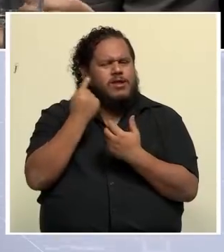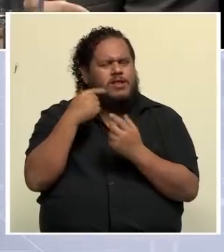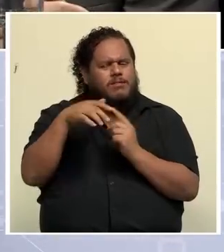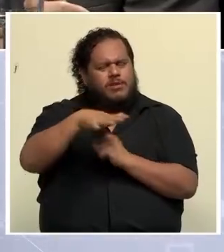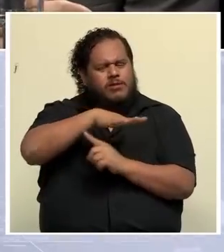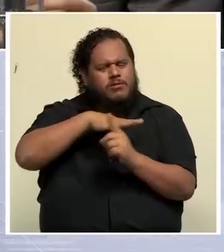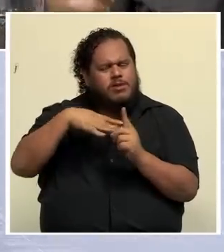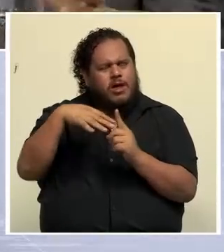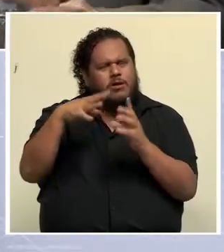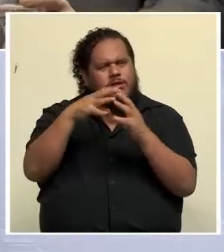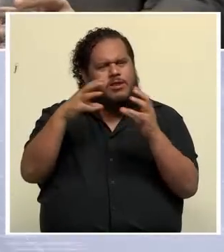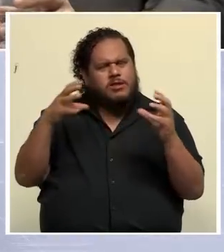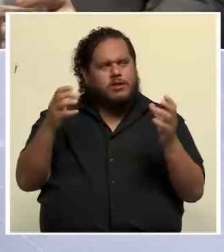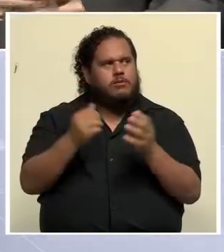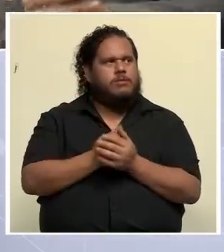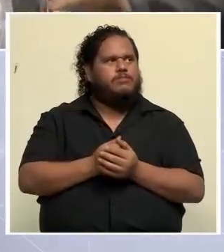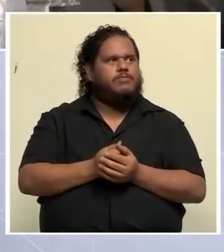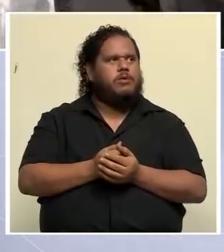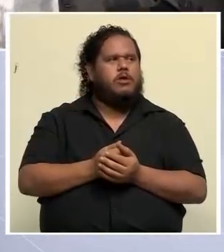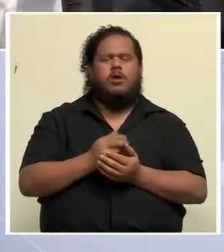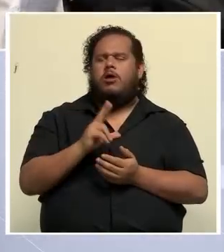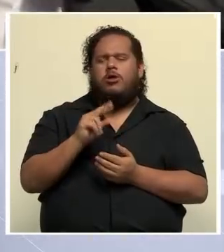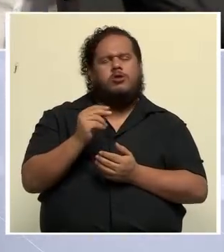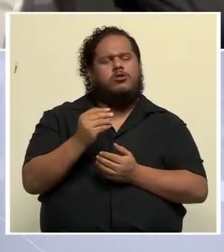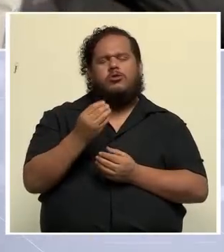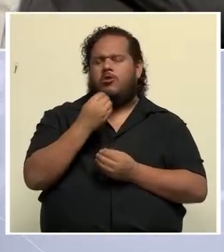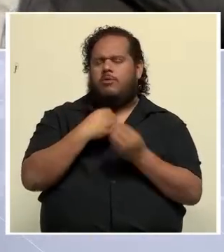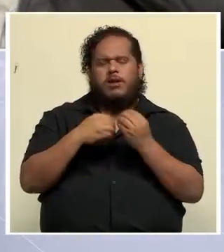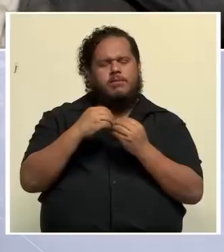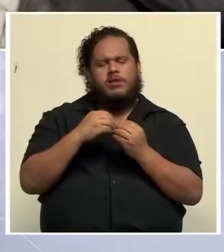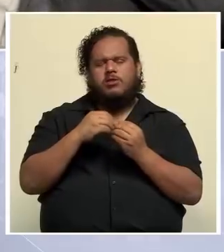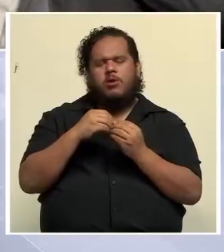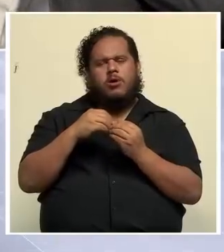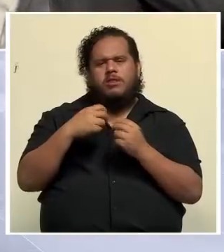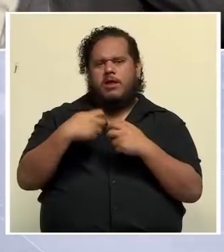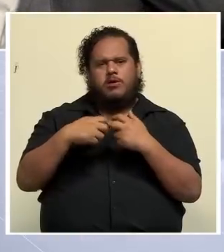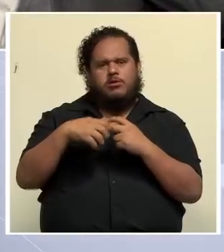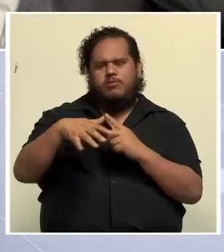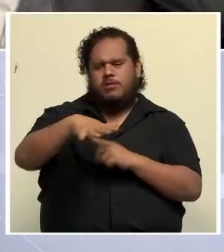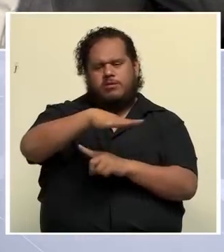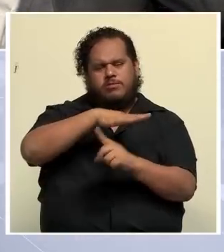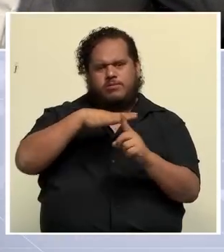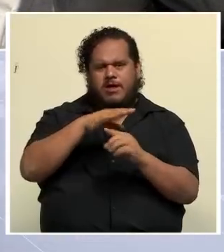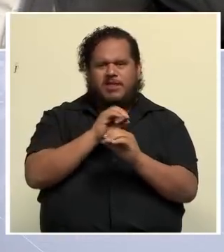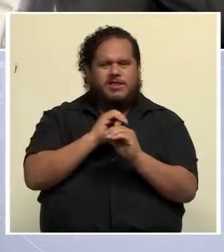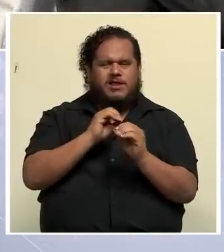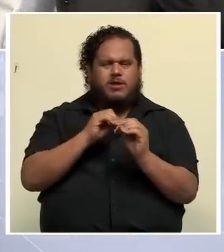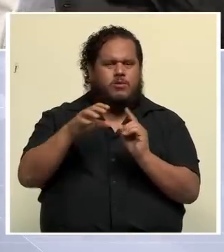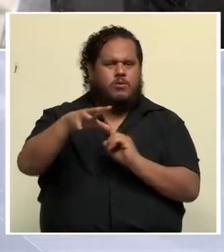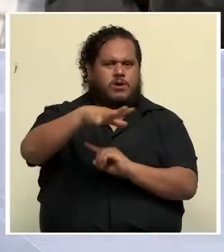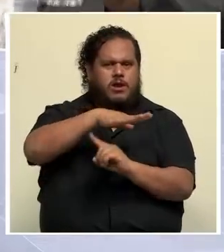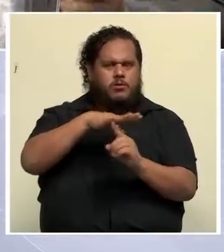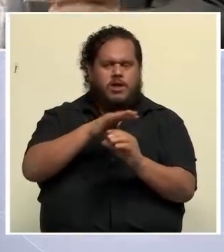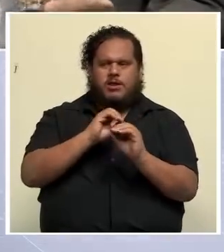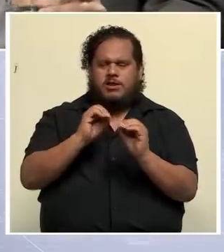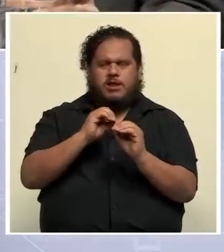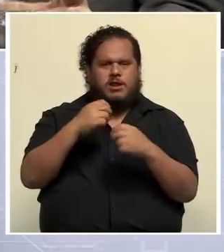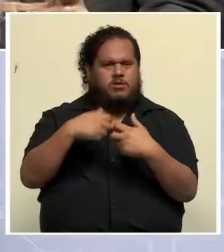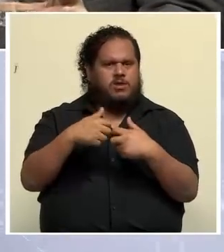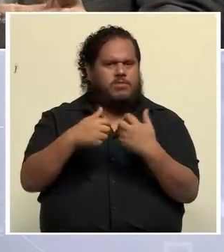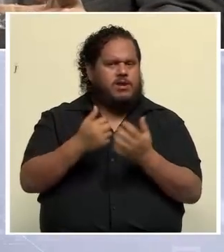de polémica? No me alimento de la controversia, ni estoy rodeado de ninguna nube ni de ninguna